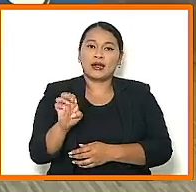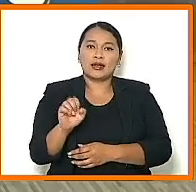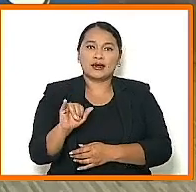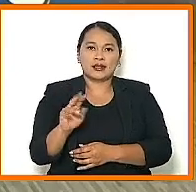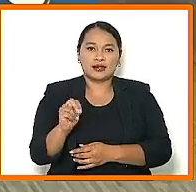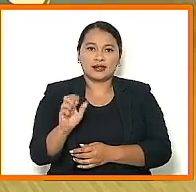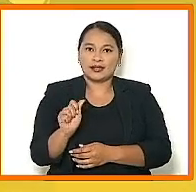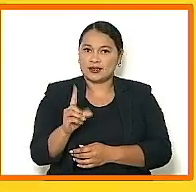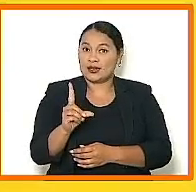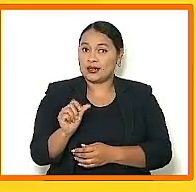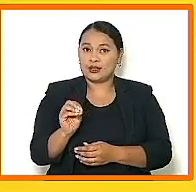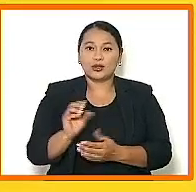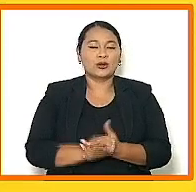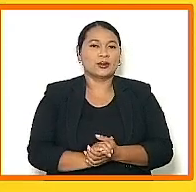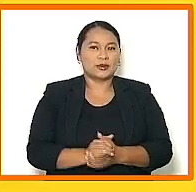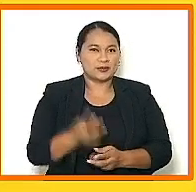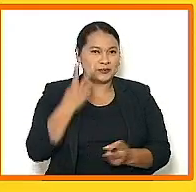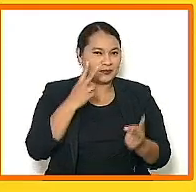Loto.